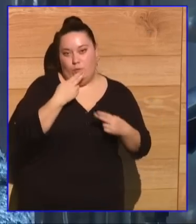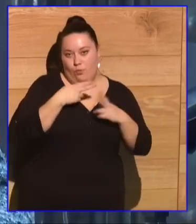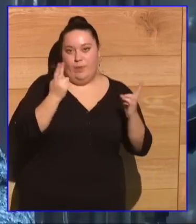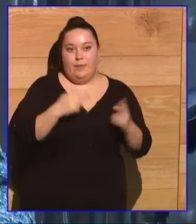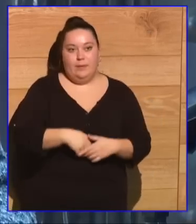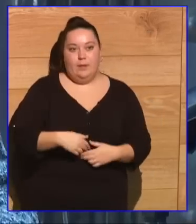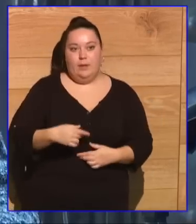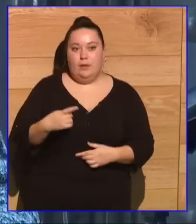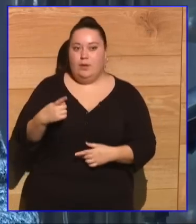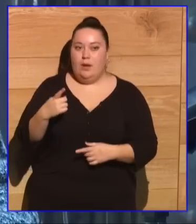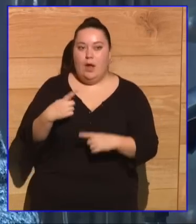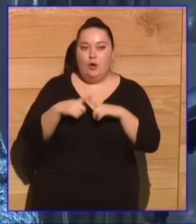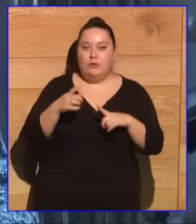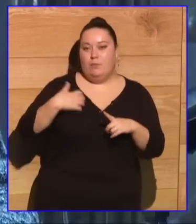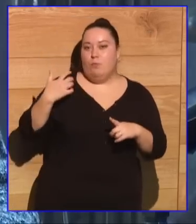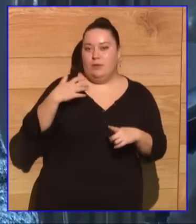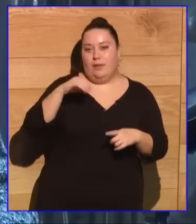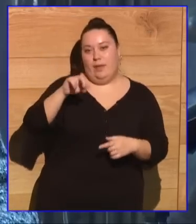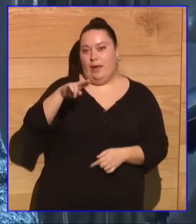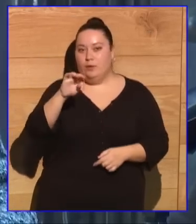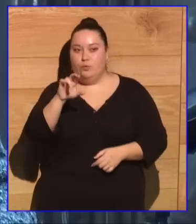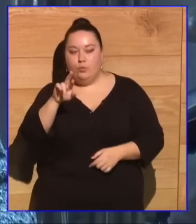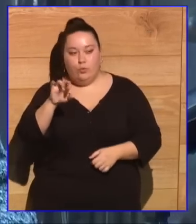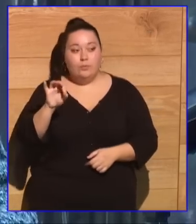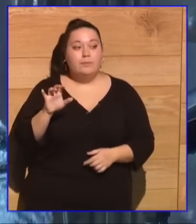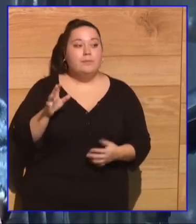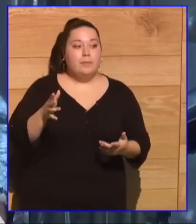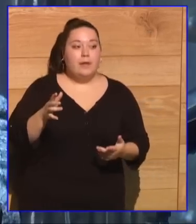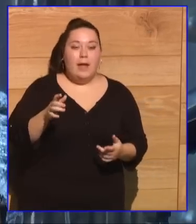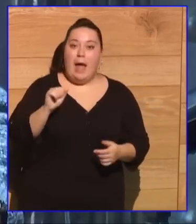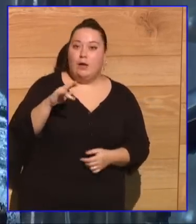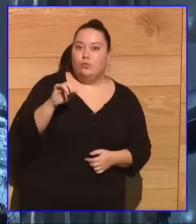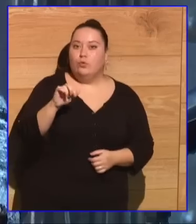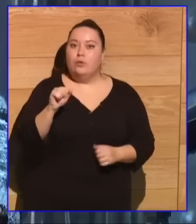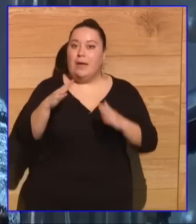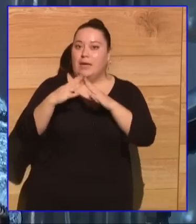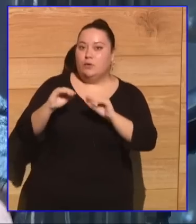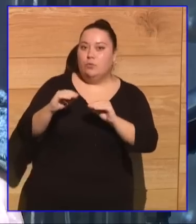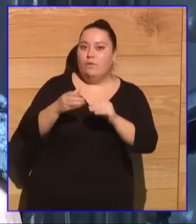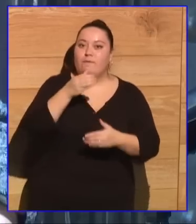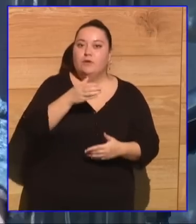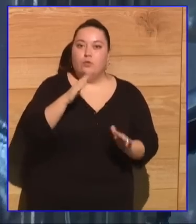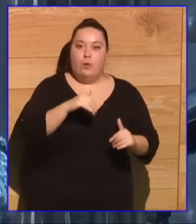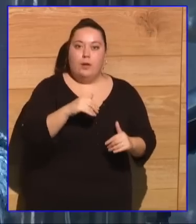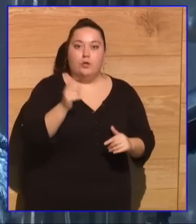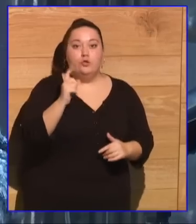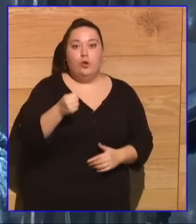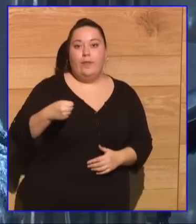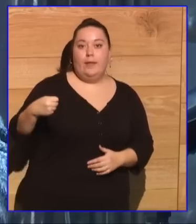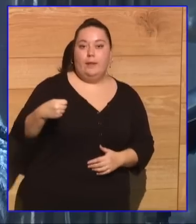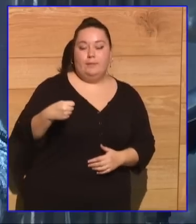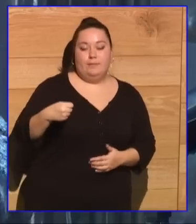de Arturo. vaya, Vaya. es el momento, venga. Y es que Arturo en su casa no tiene vasos, solo tiene tazas de